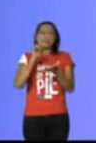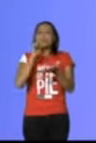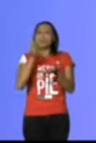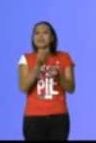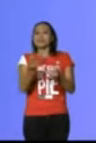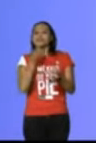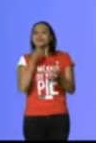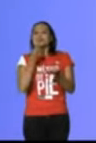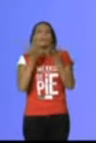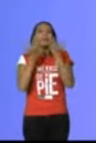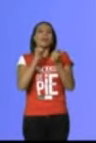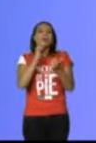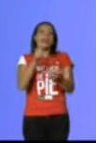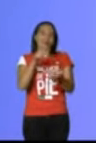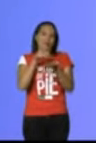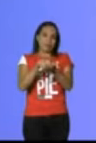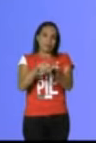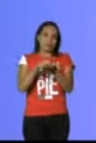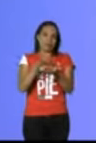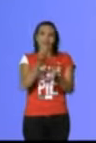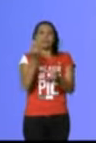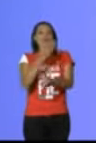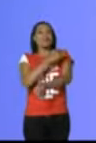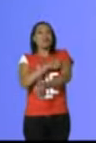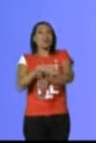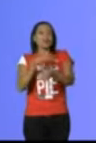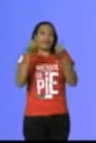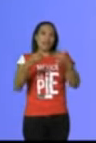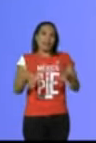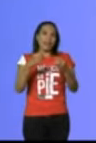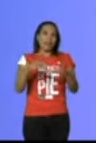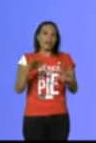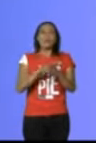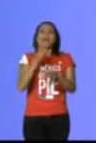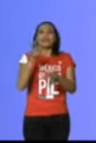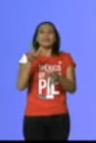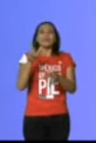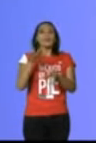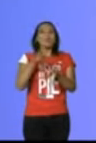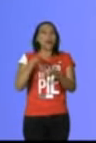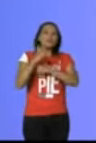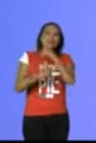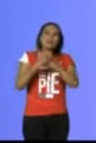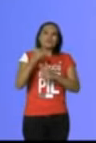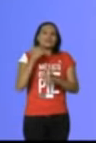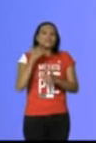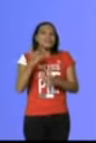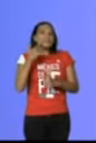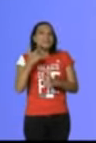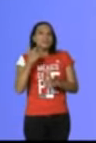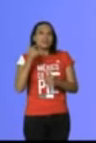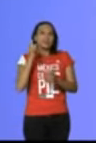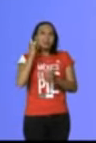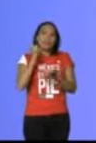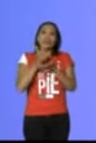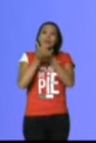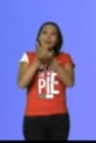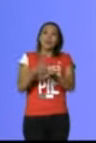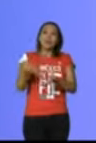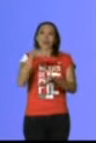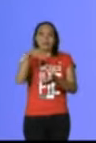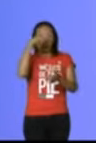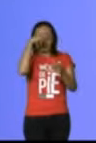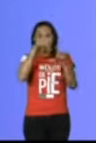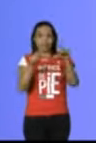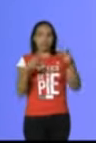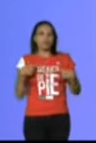se quedarán sin terapias. Cientos de familias perderán por lo que tanto habían luchado. Ayudemos porque los mexicanos podemos hacer